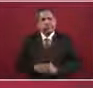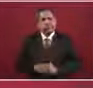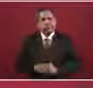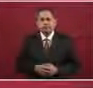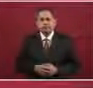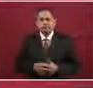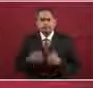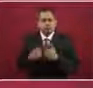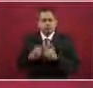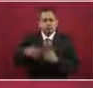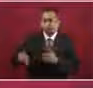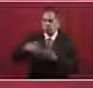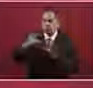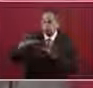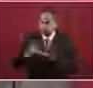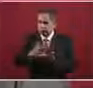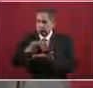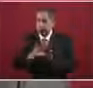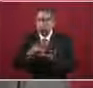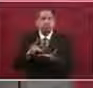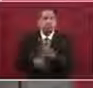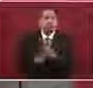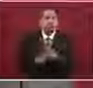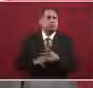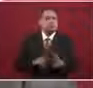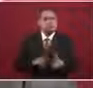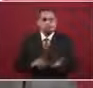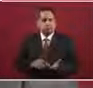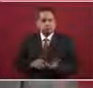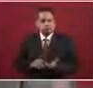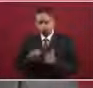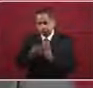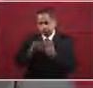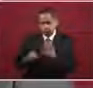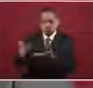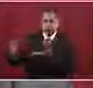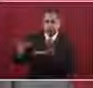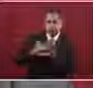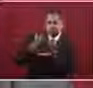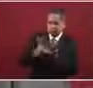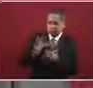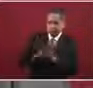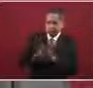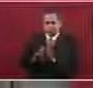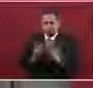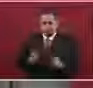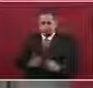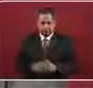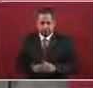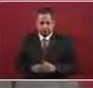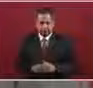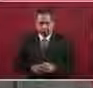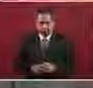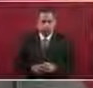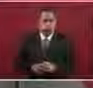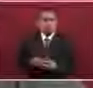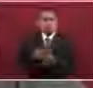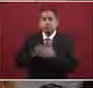con su apoyo, con su respaldo. Por ejemplo, ¿cómo me apoya? De que convocan